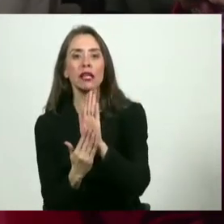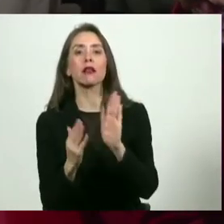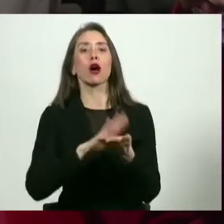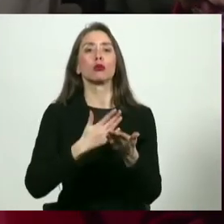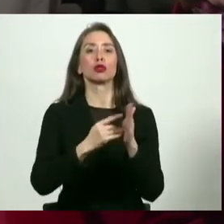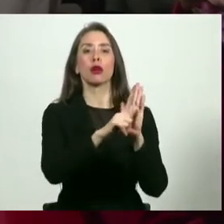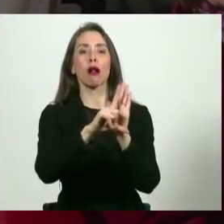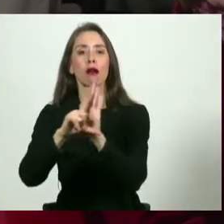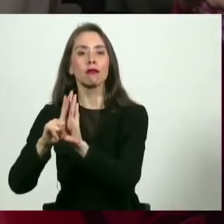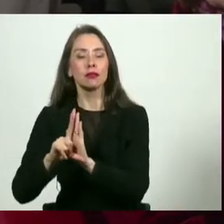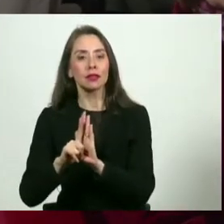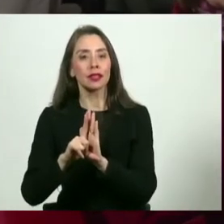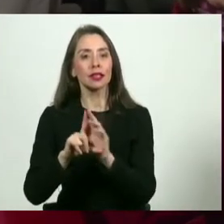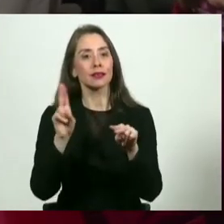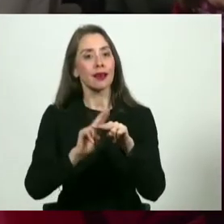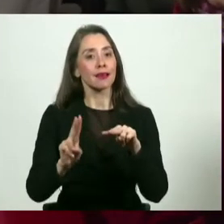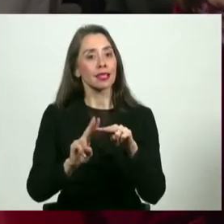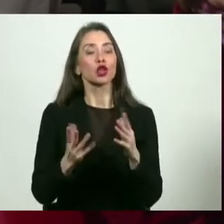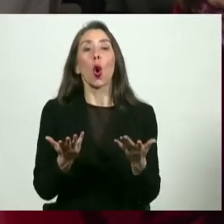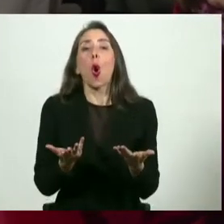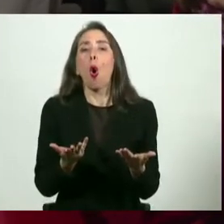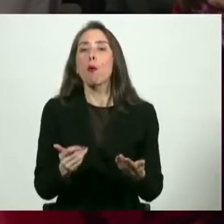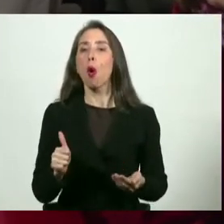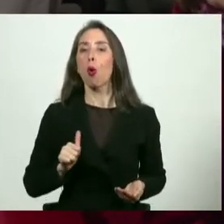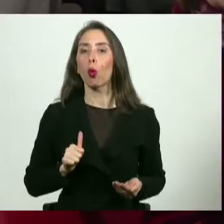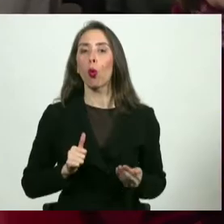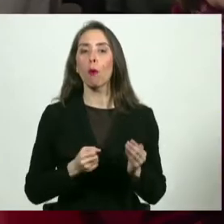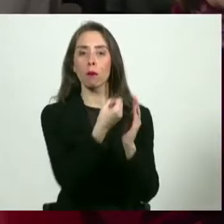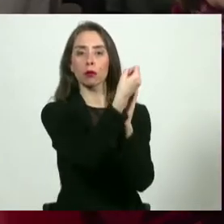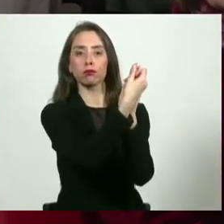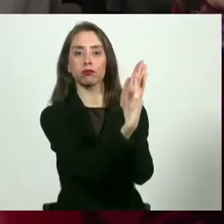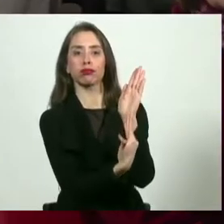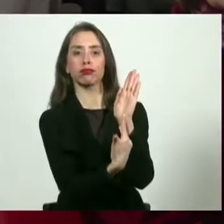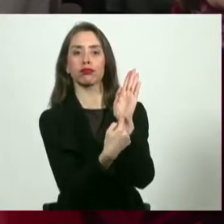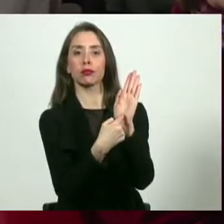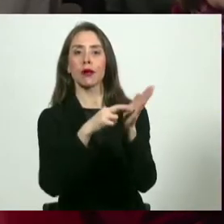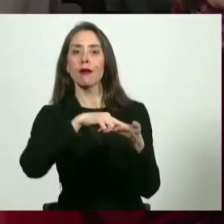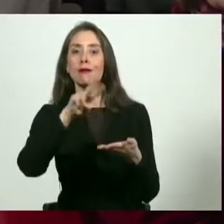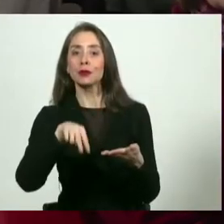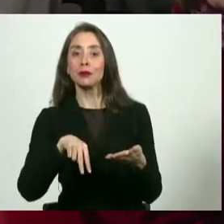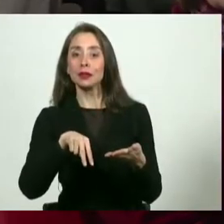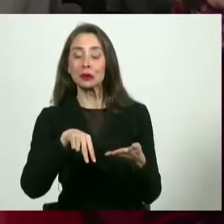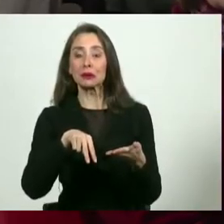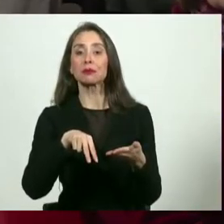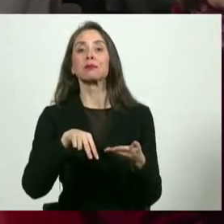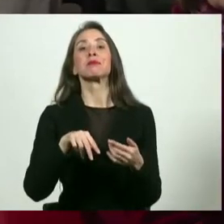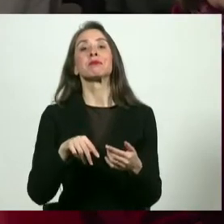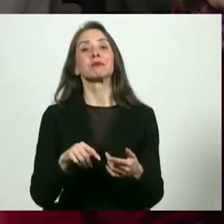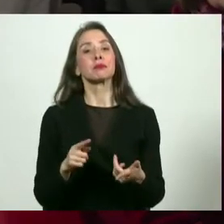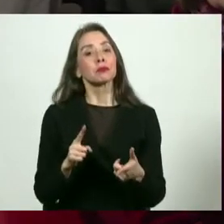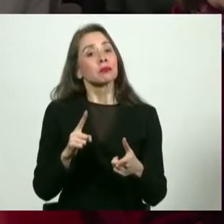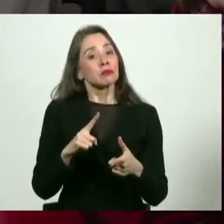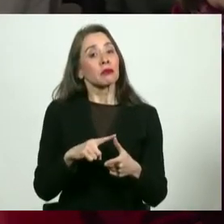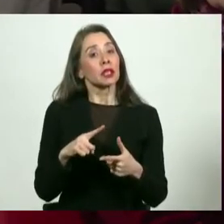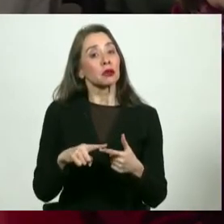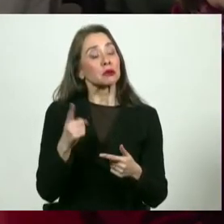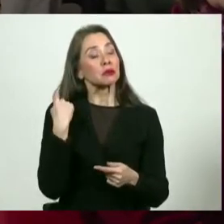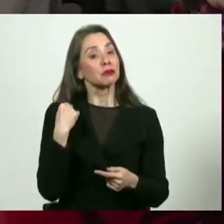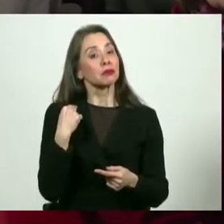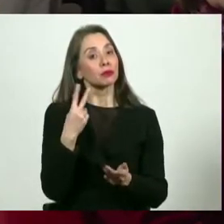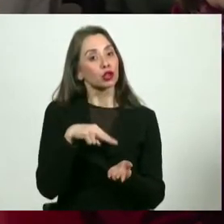legislación y, en el fondo, cómo se está cumpliendo con el contenido de la Convención. Entonces, ya el